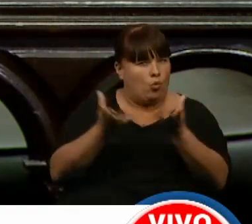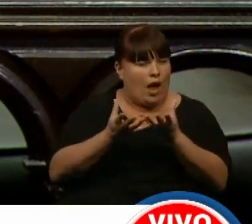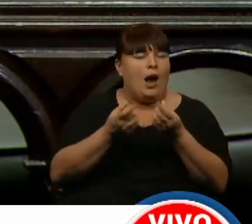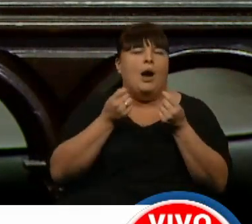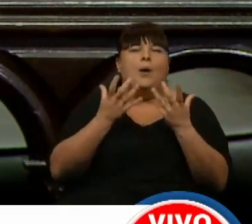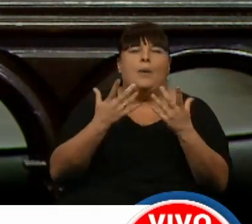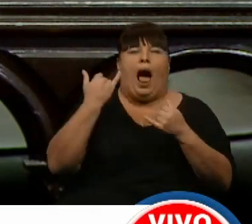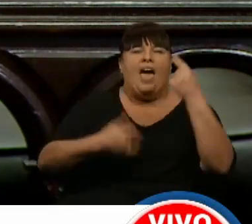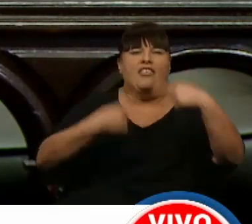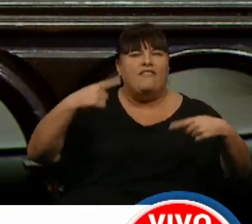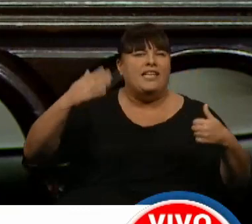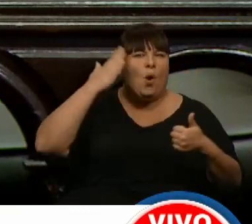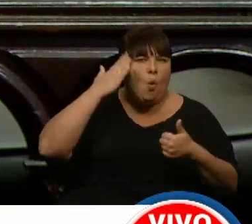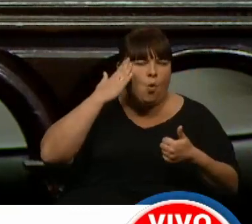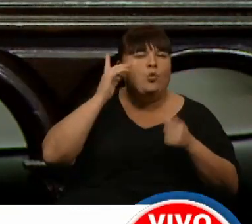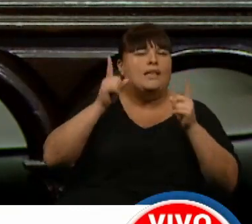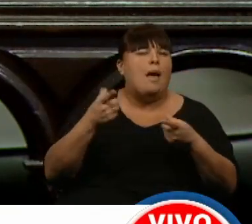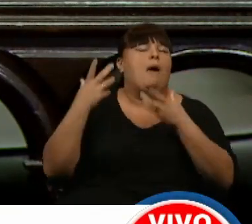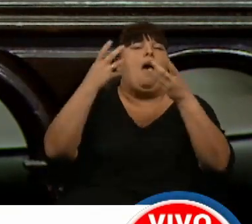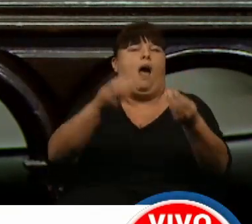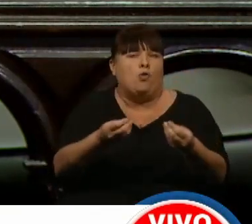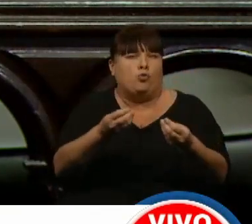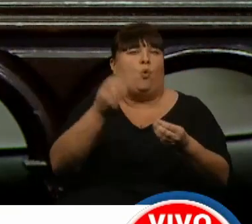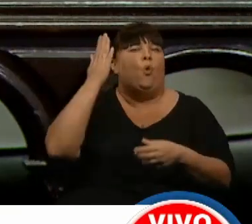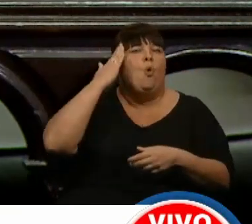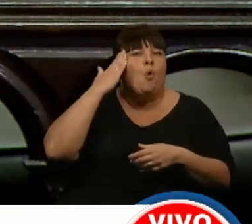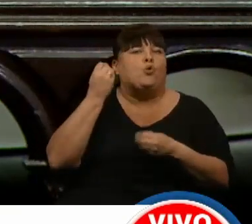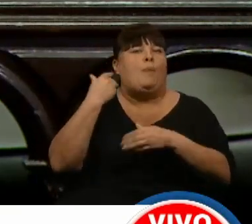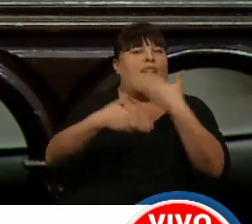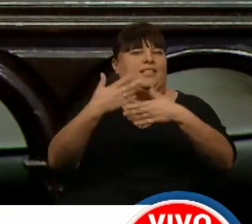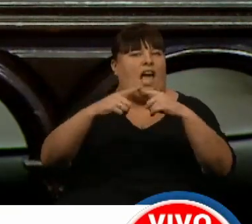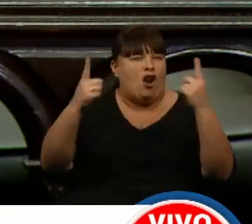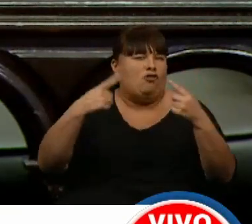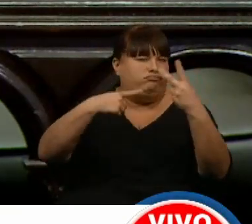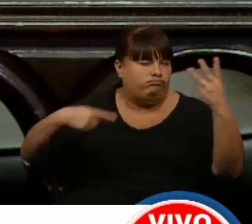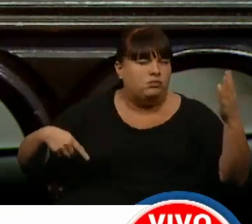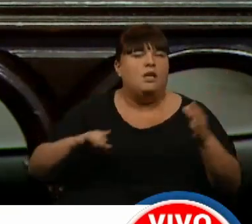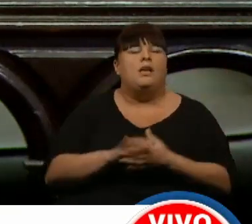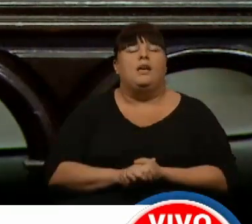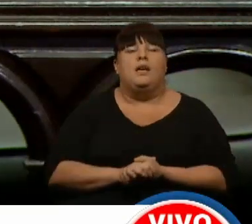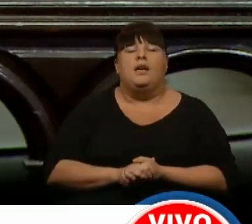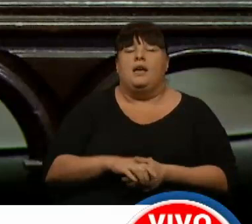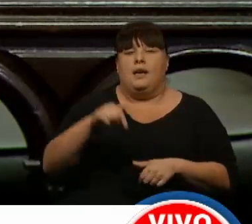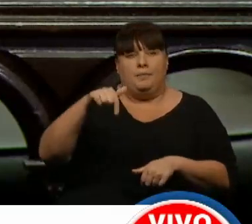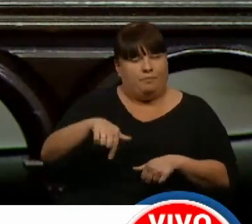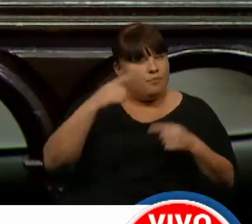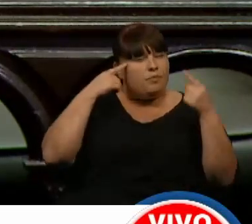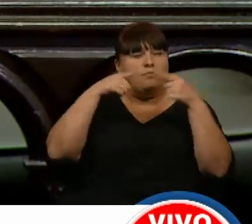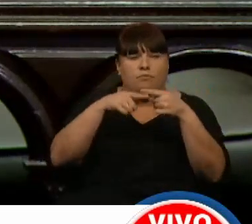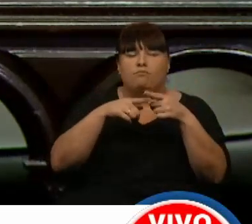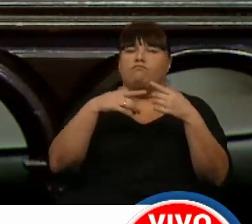la valoración de la diversidad cultural y de la contribución de la cultura al desarrollo sostenible, entre otros medios. Estamos frente a una visión